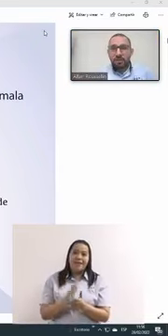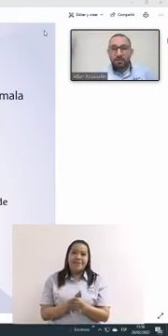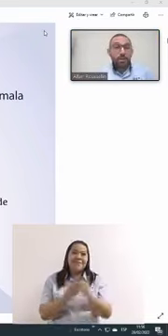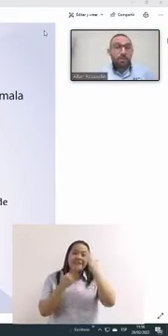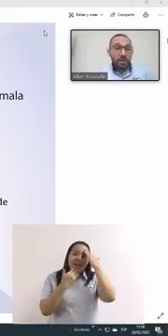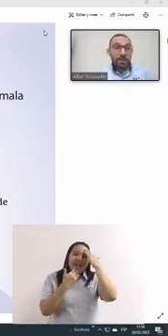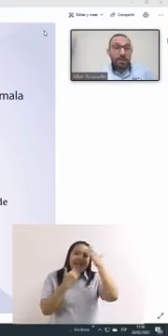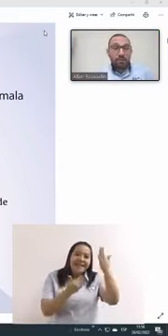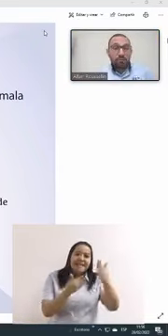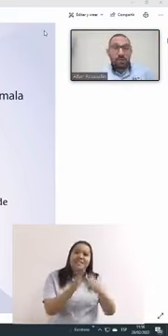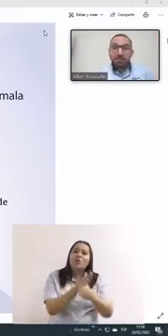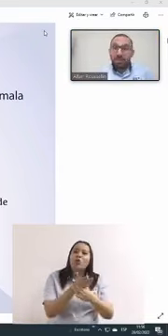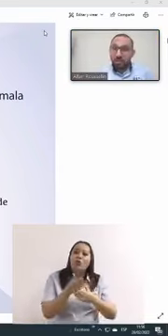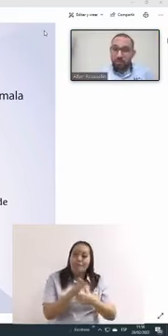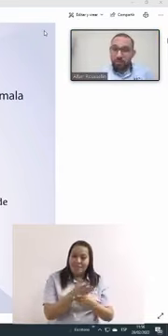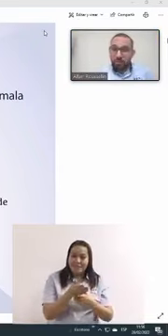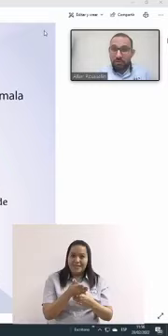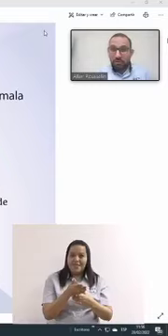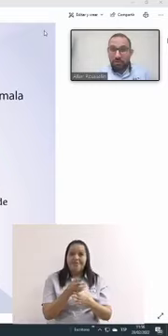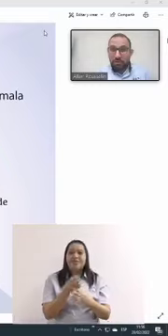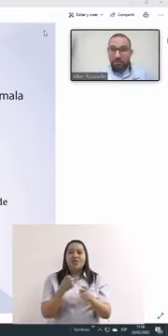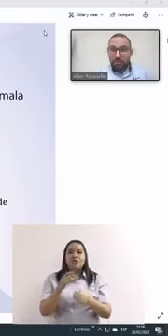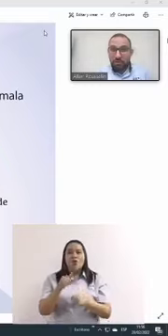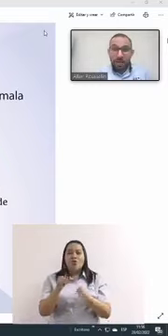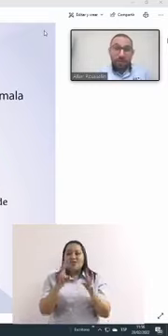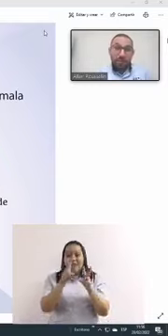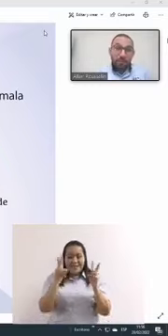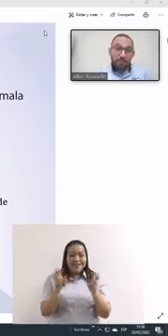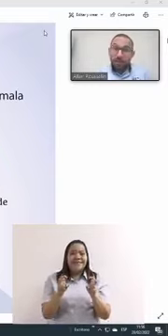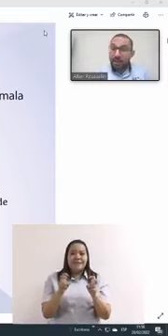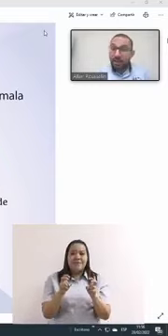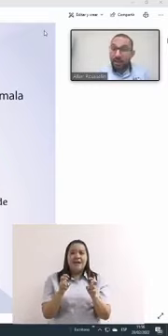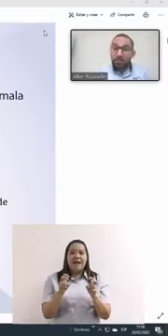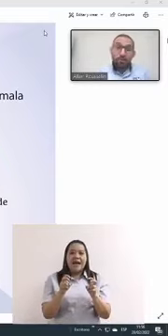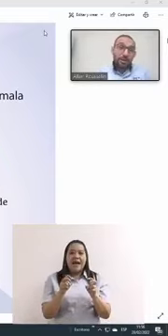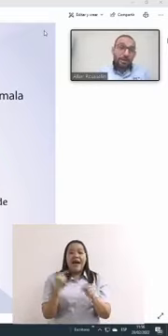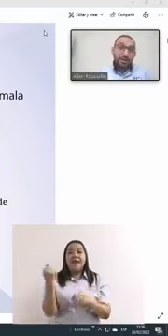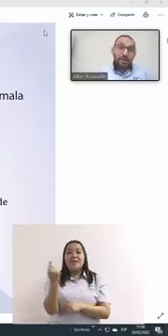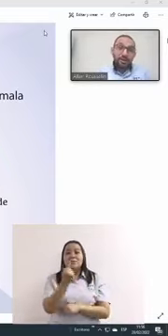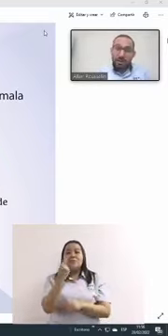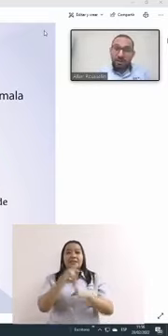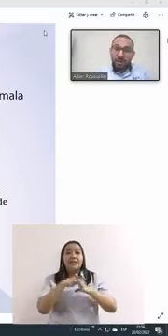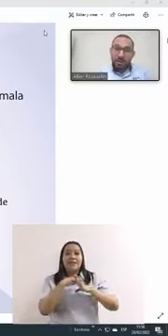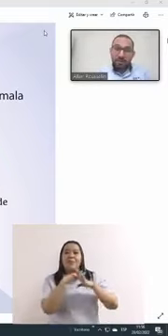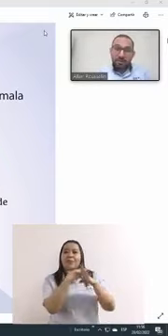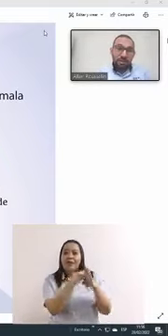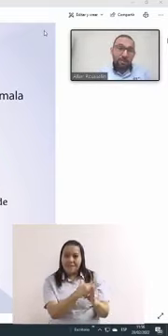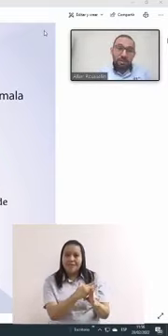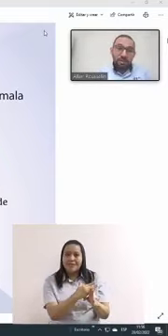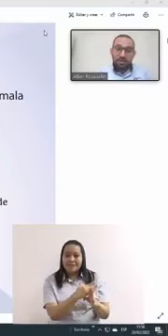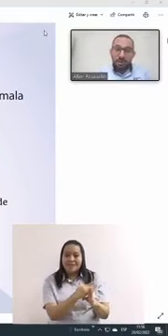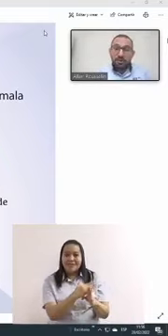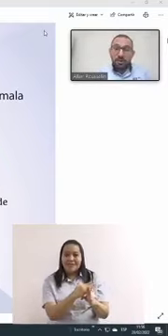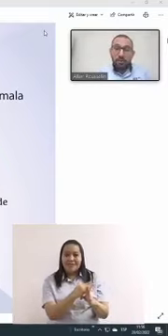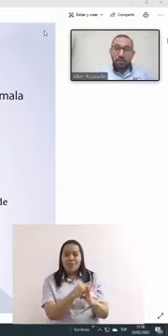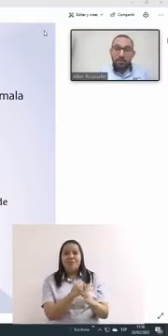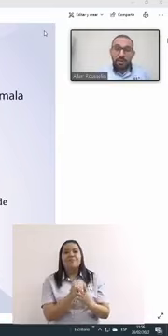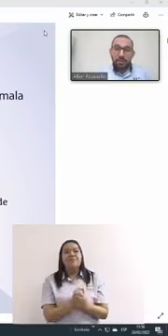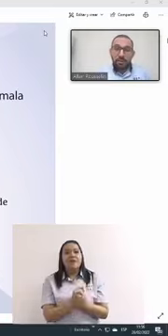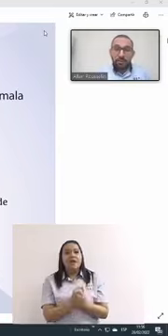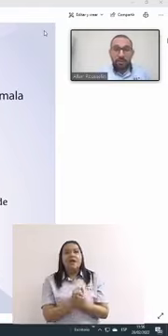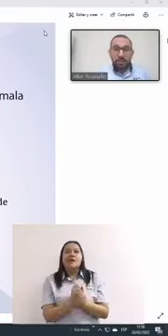Ángela, y pues hoy el tema fue prevención de la audición. Ahí vimos que podría estar haber algo relacionado